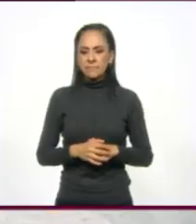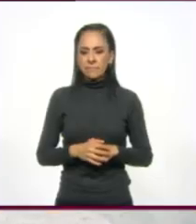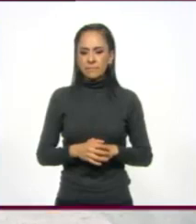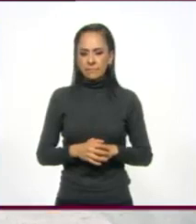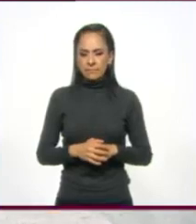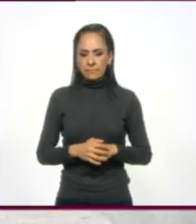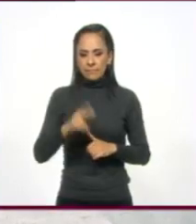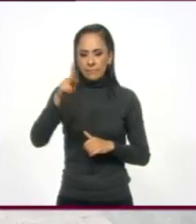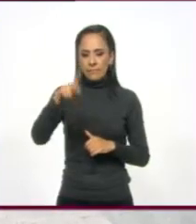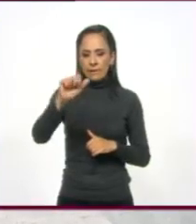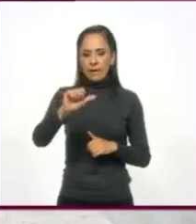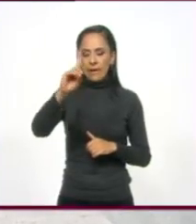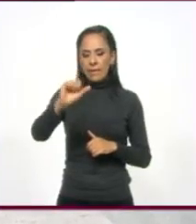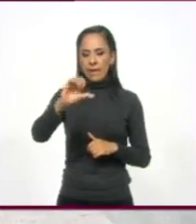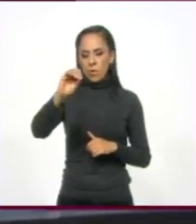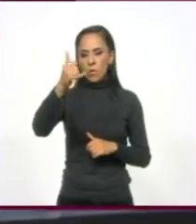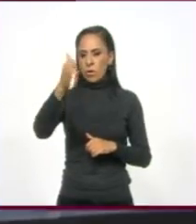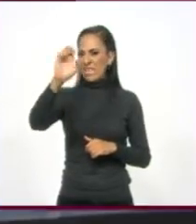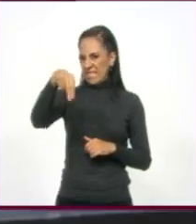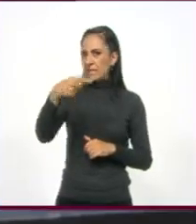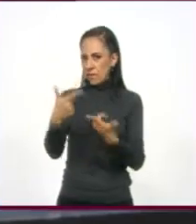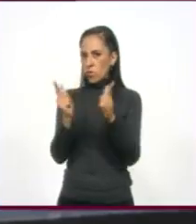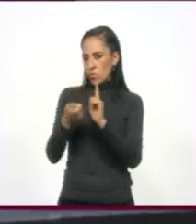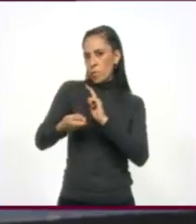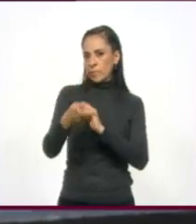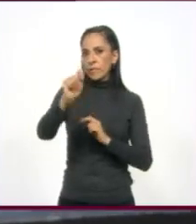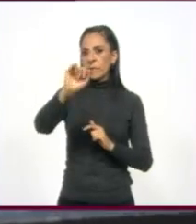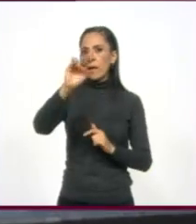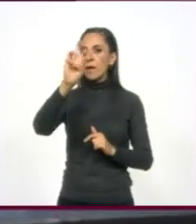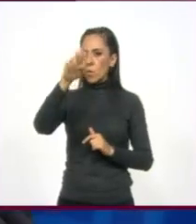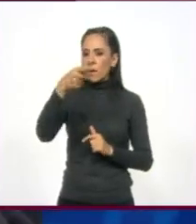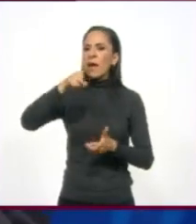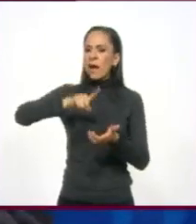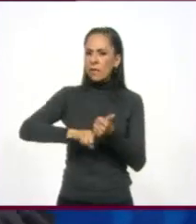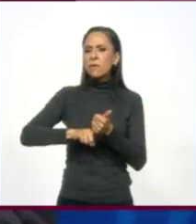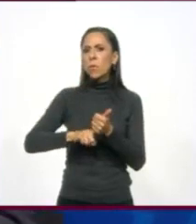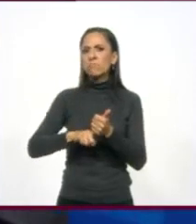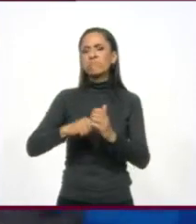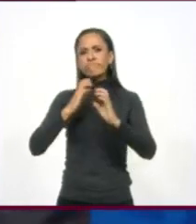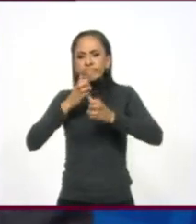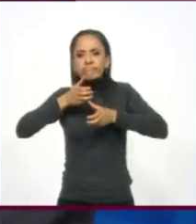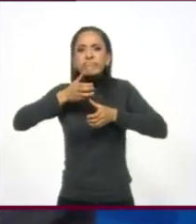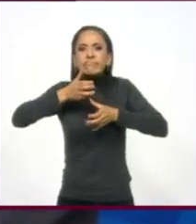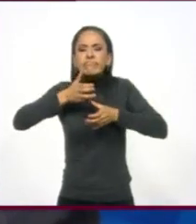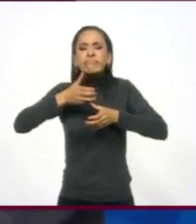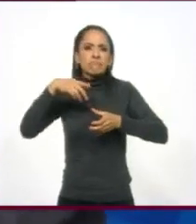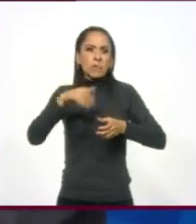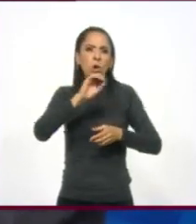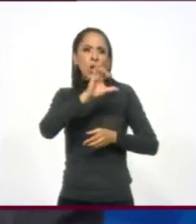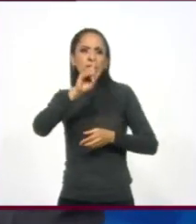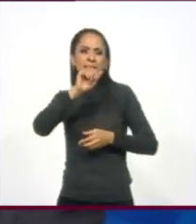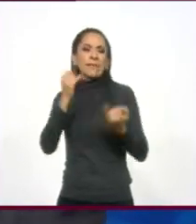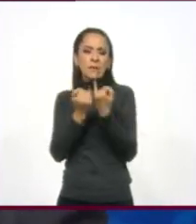Muestran el sonido de Cao Dao Jin, agrupación de Taiwán que combina instrumentos occidentales y la tradición china, como